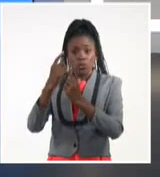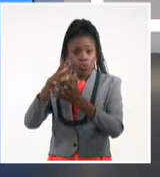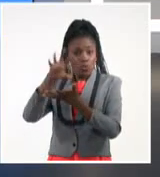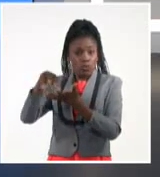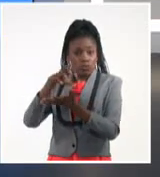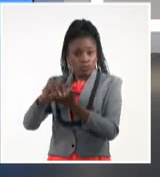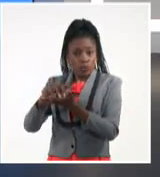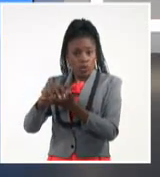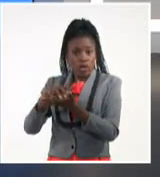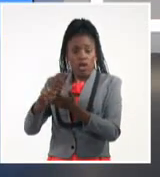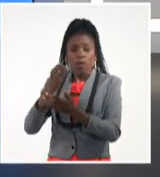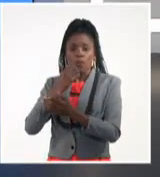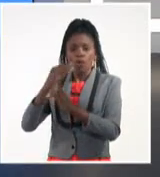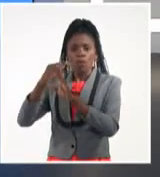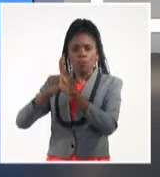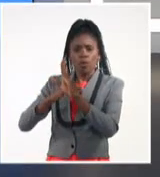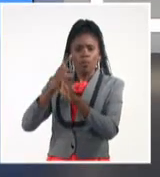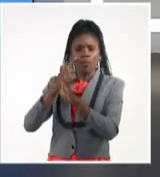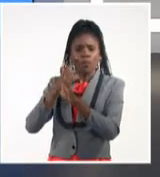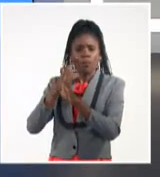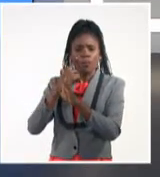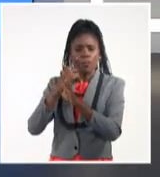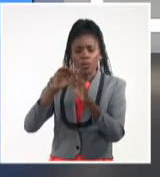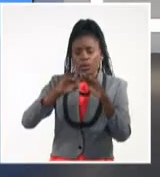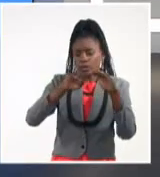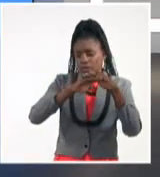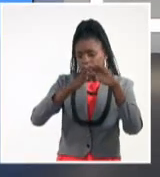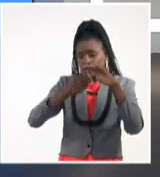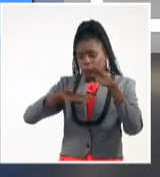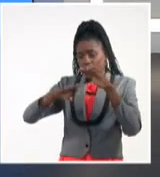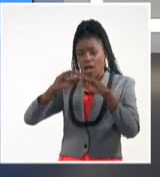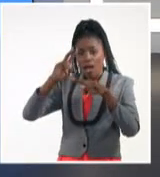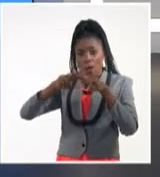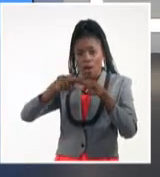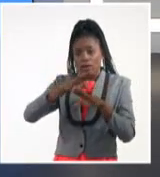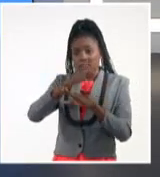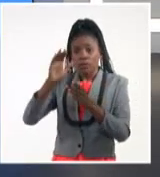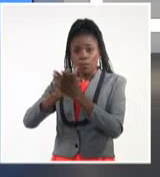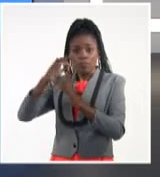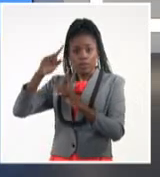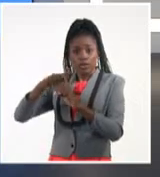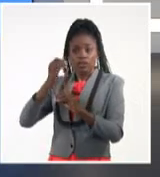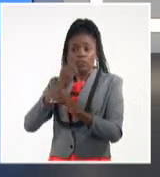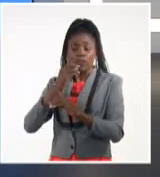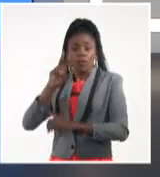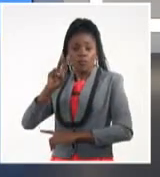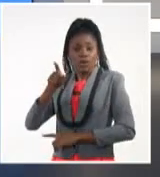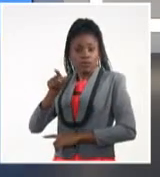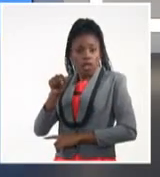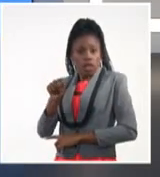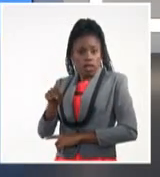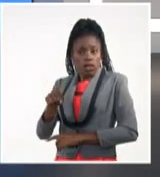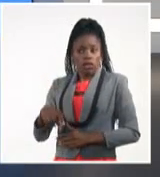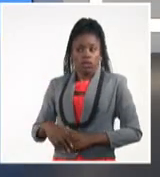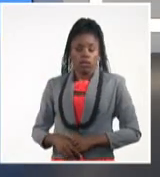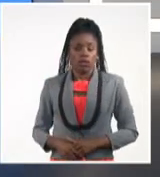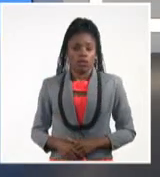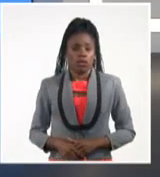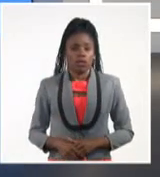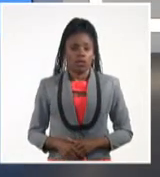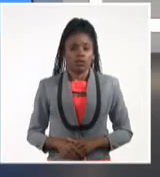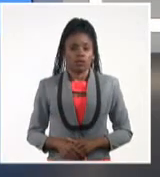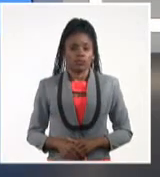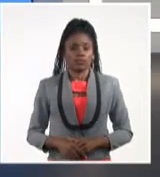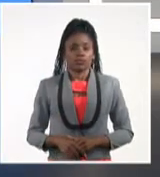cubano. Puede ser inferior, como podemos apreciar, en la llanura Habana-Matanzas. Puede haber algún punto con un valor inferior a este rango. En cuanto a los